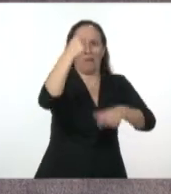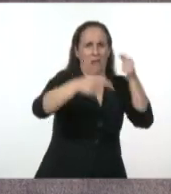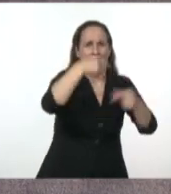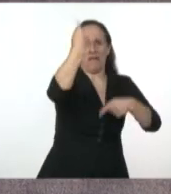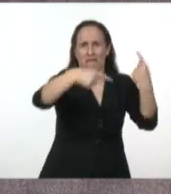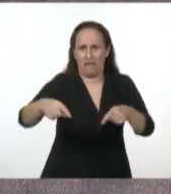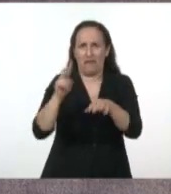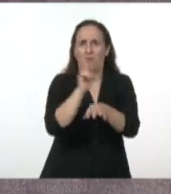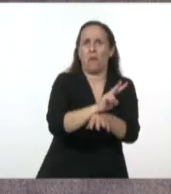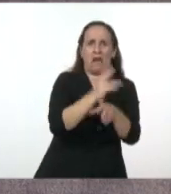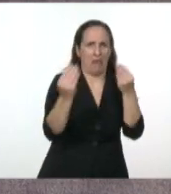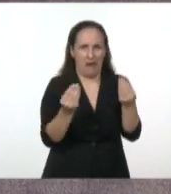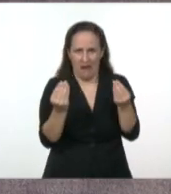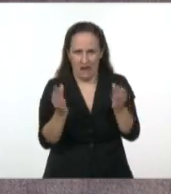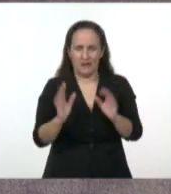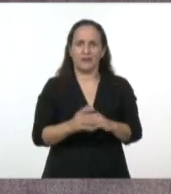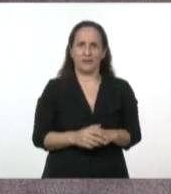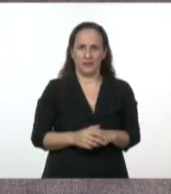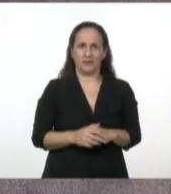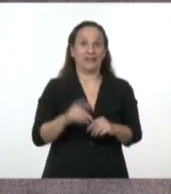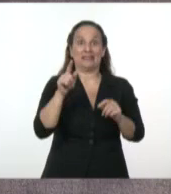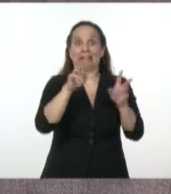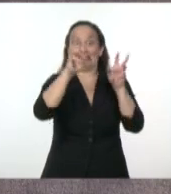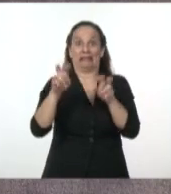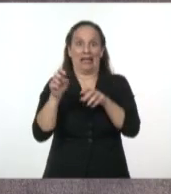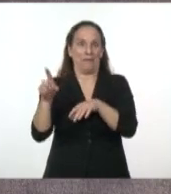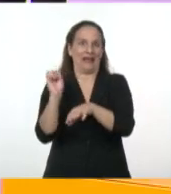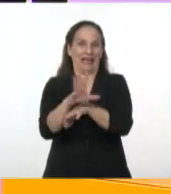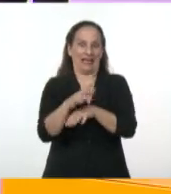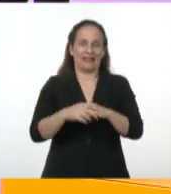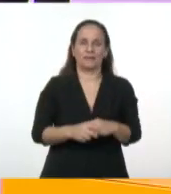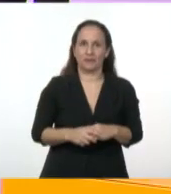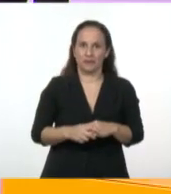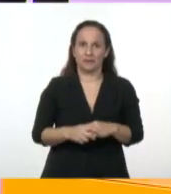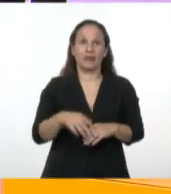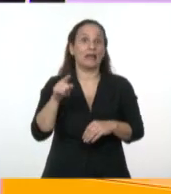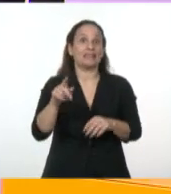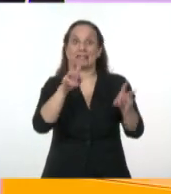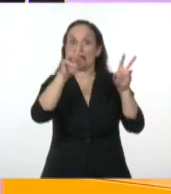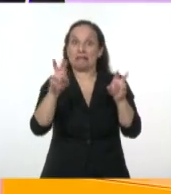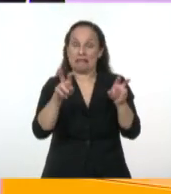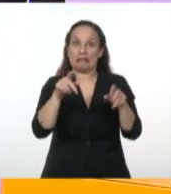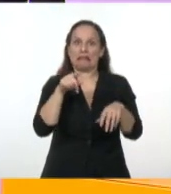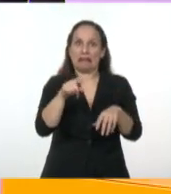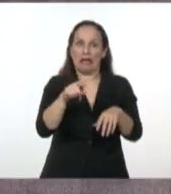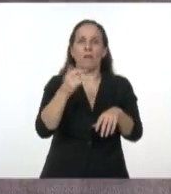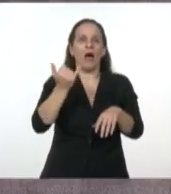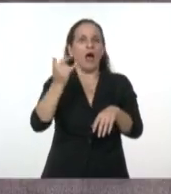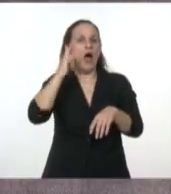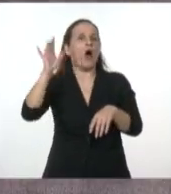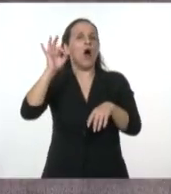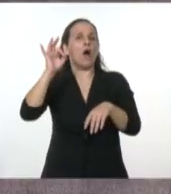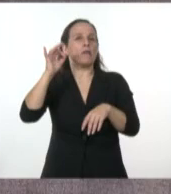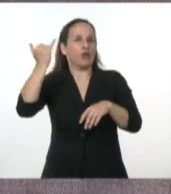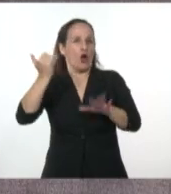Es sobre el tema que va a tratar esta carta. Ahora, sobre ese asunto hay un punto de vista, ¿no? Hay